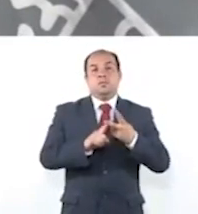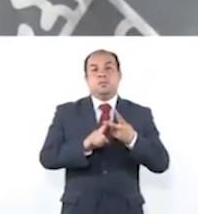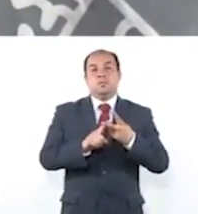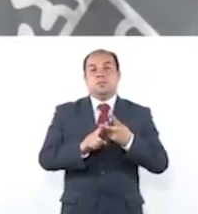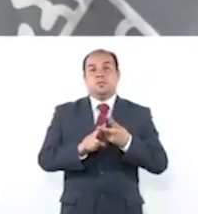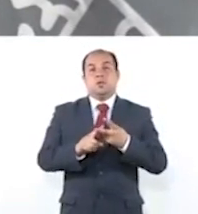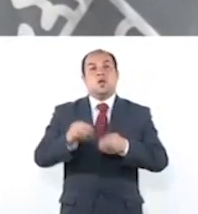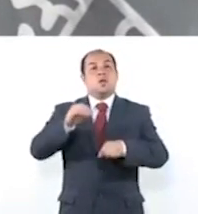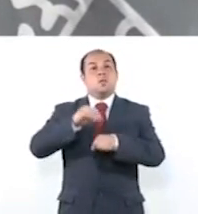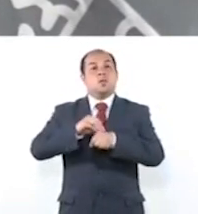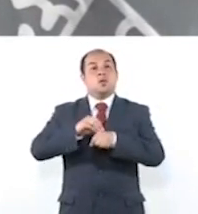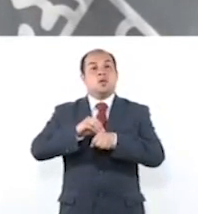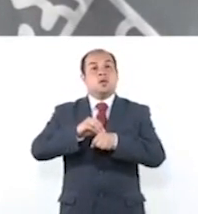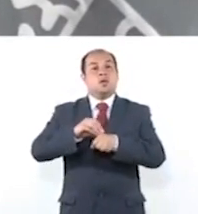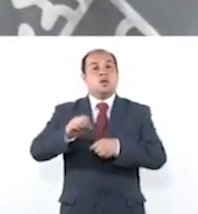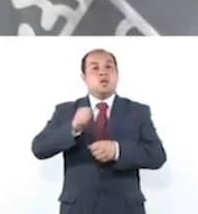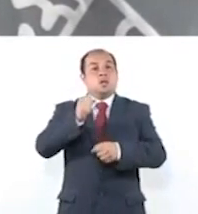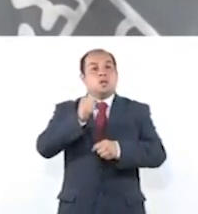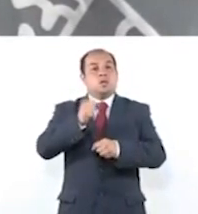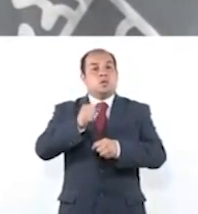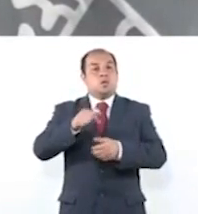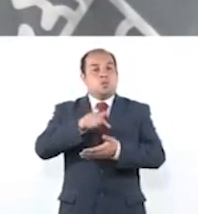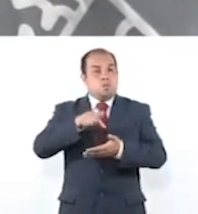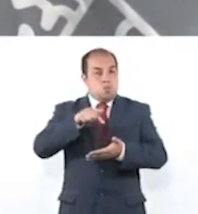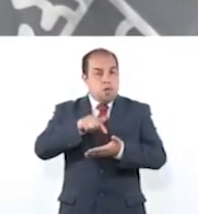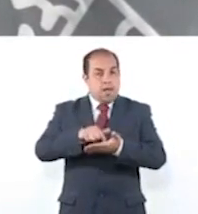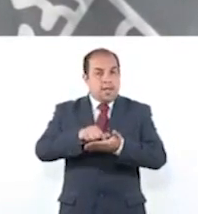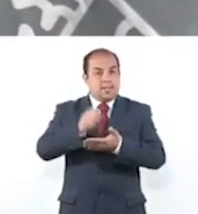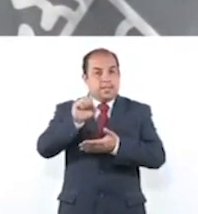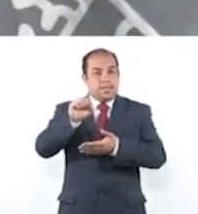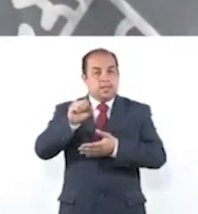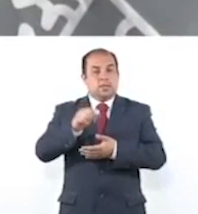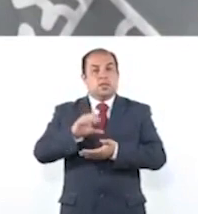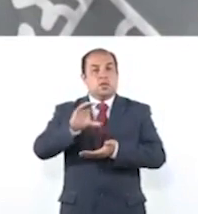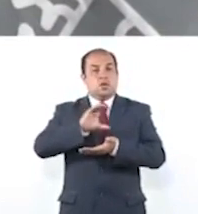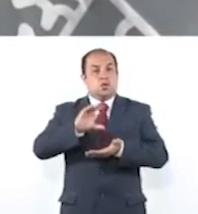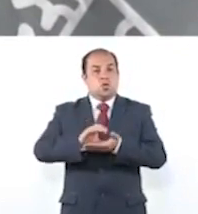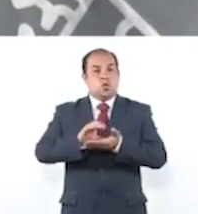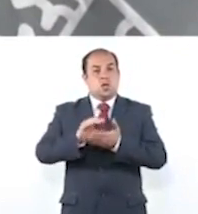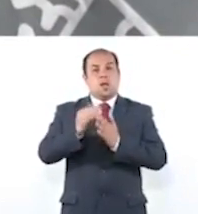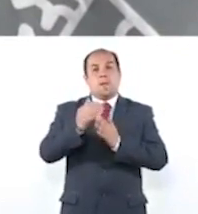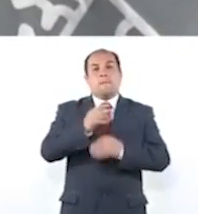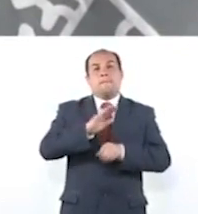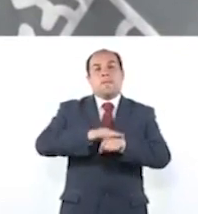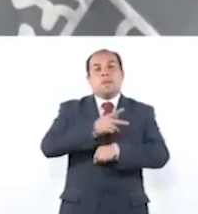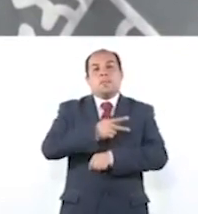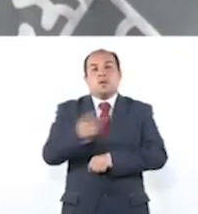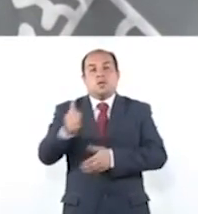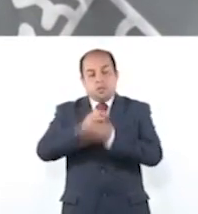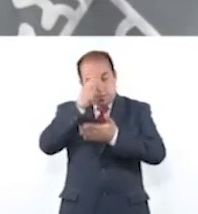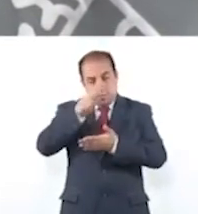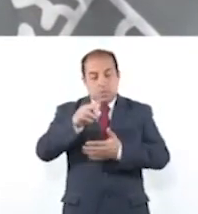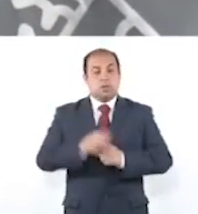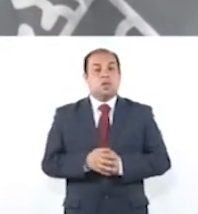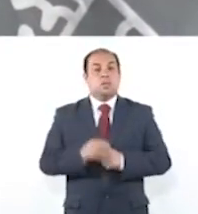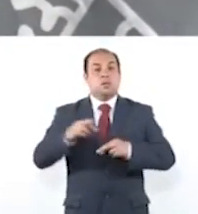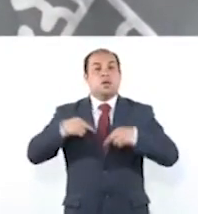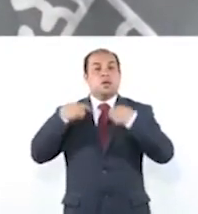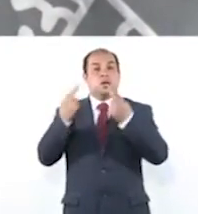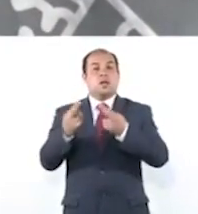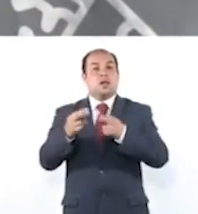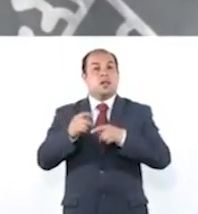ubicar las 60 colonias, al menos, de menores recursos de la Ciudad de México para regalar en las